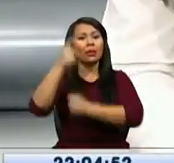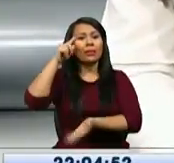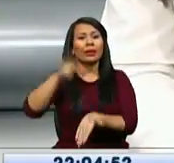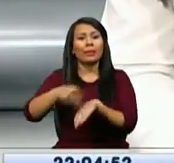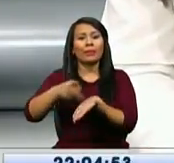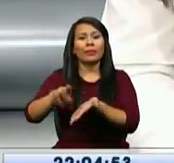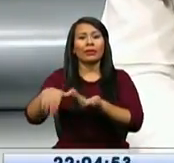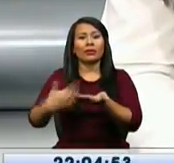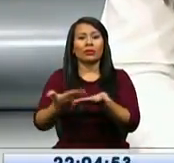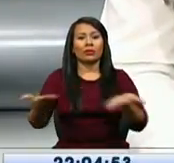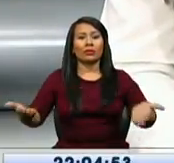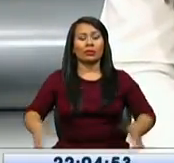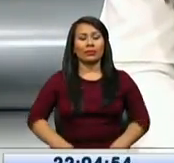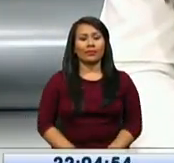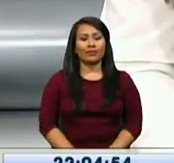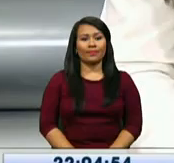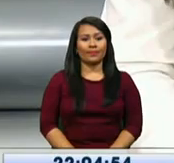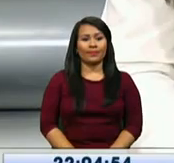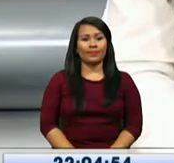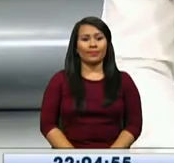recursos necesarios.